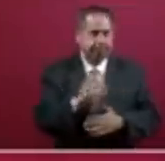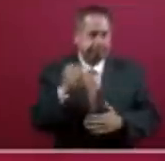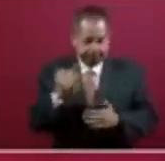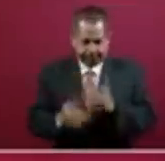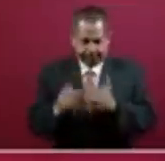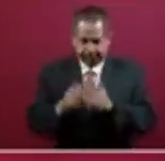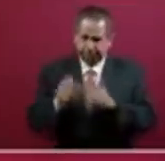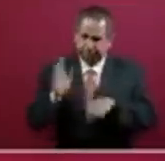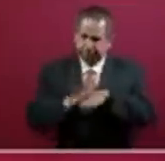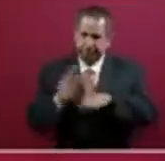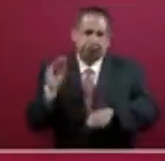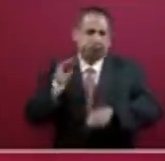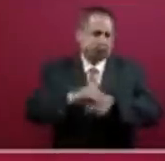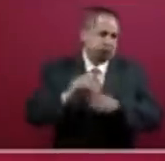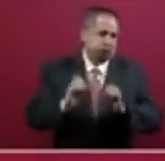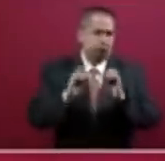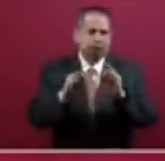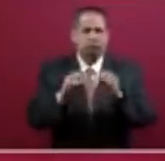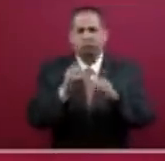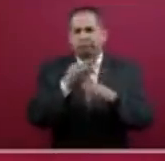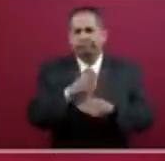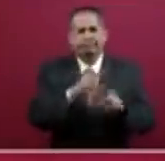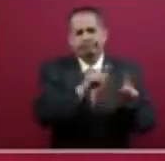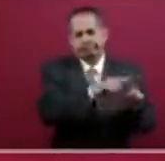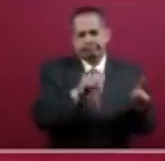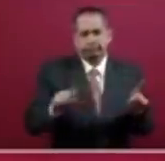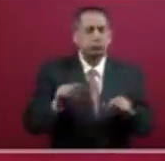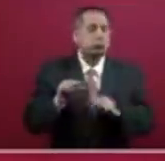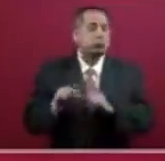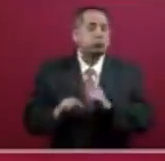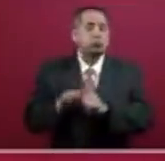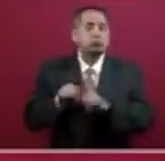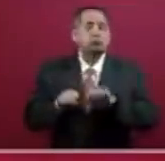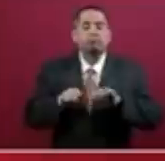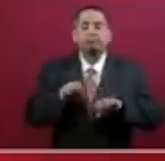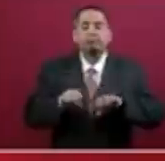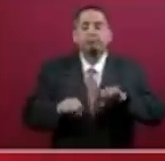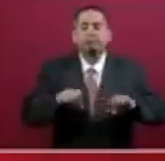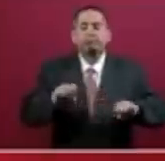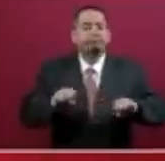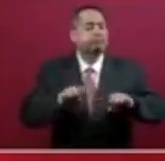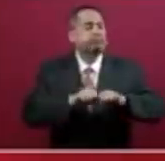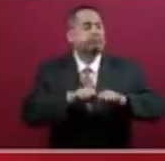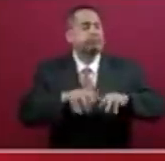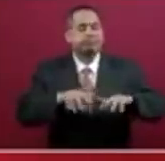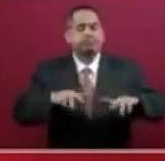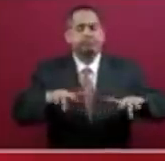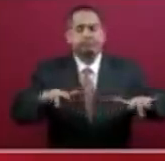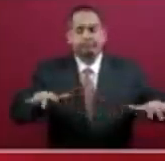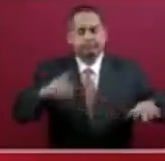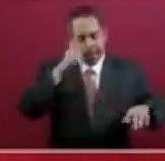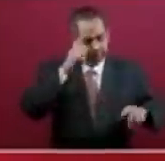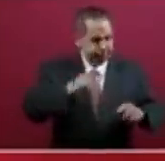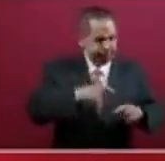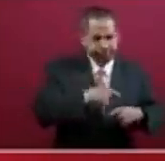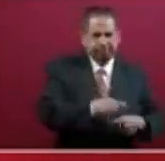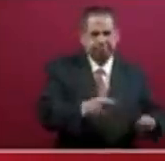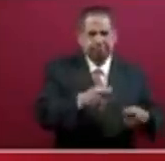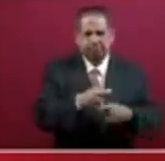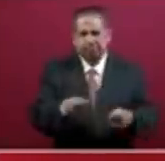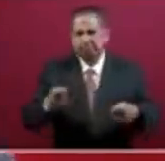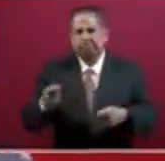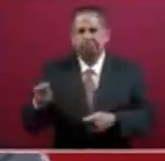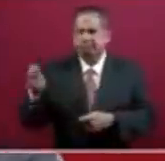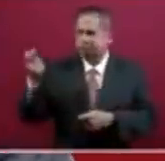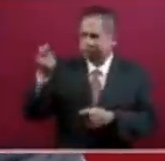que tenga más presencia. Entonces va a ir ganando terreno en la distribución de los recursos,